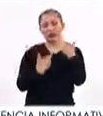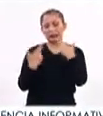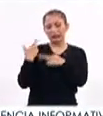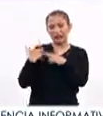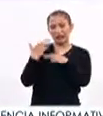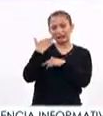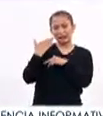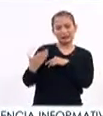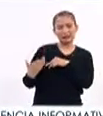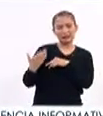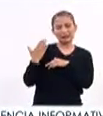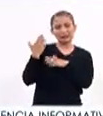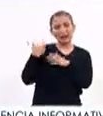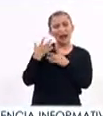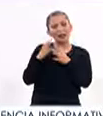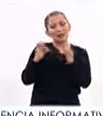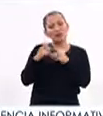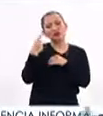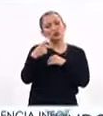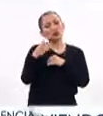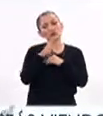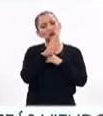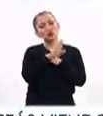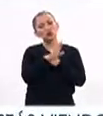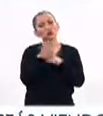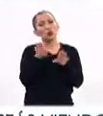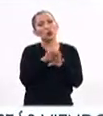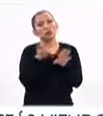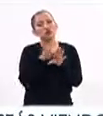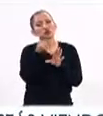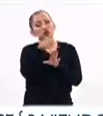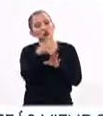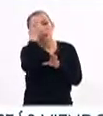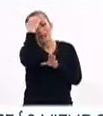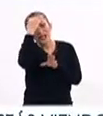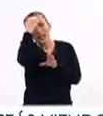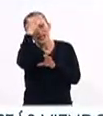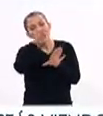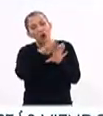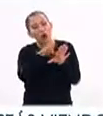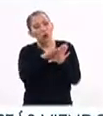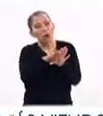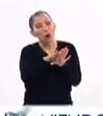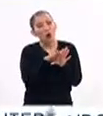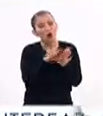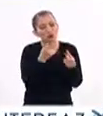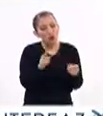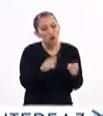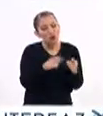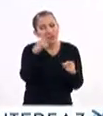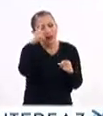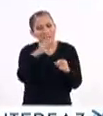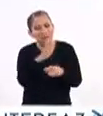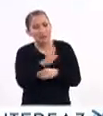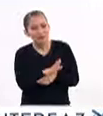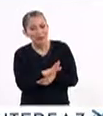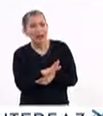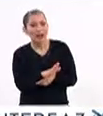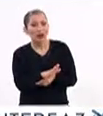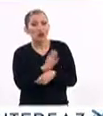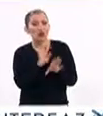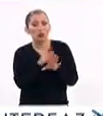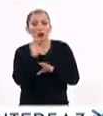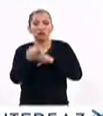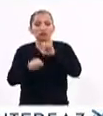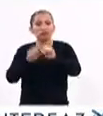un poco en el tiempo para que nos cuentes un poco de cómo fue tu experiencia como un músico mexicano y